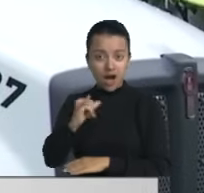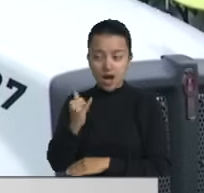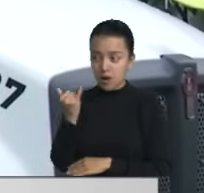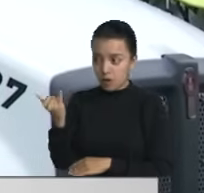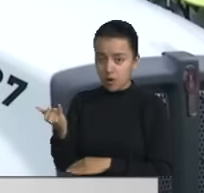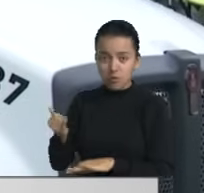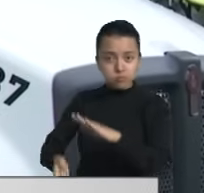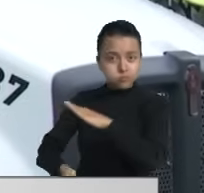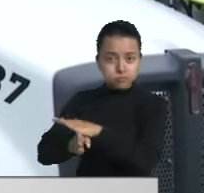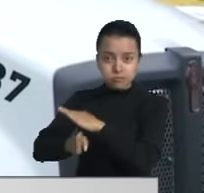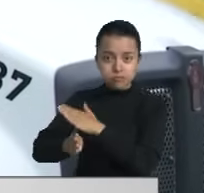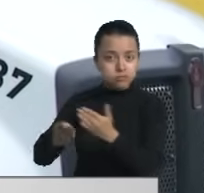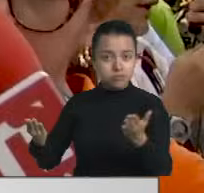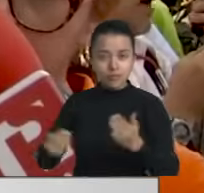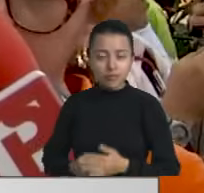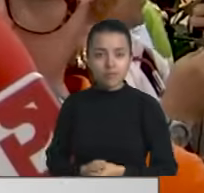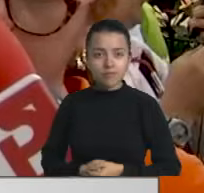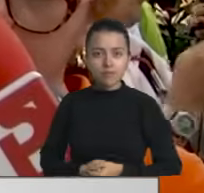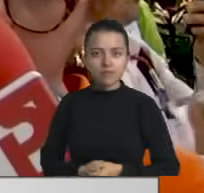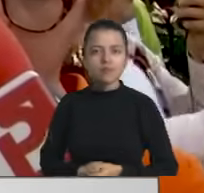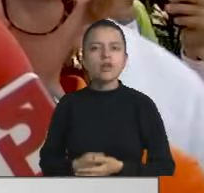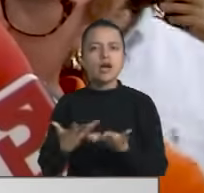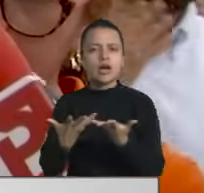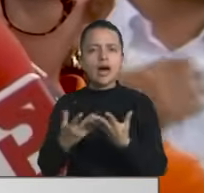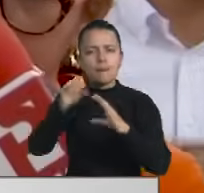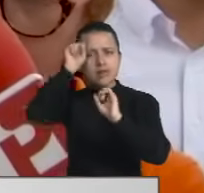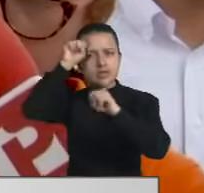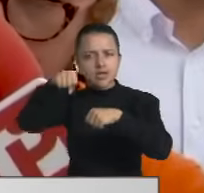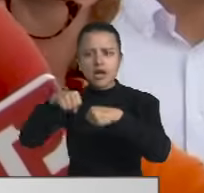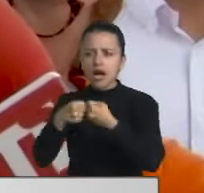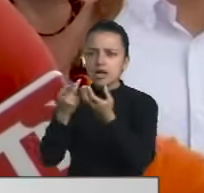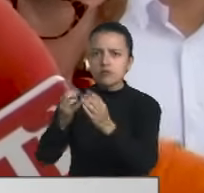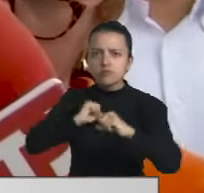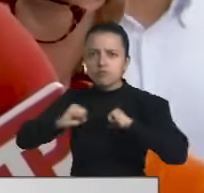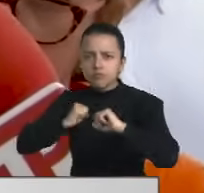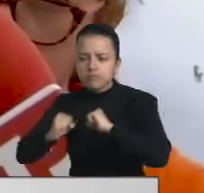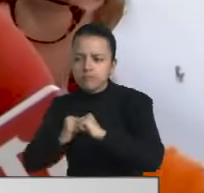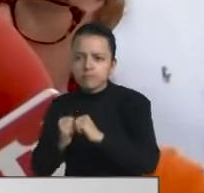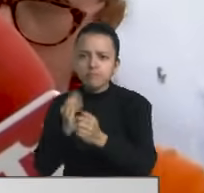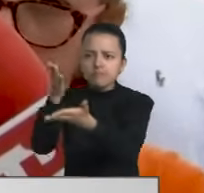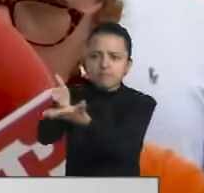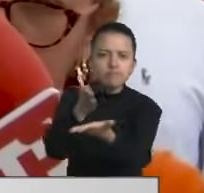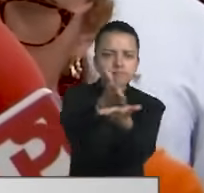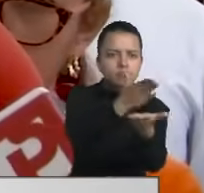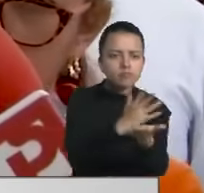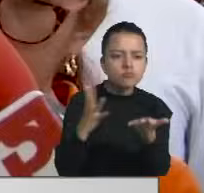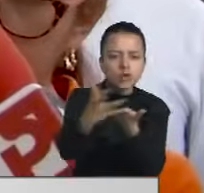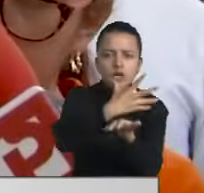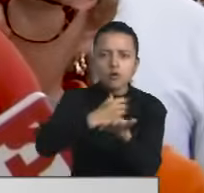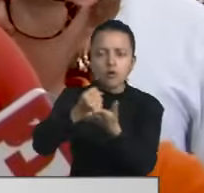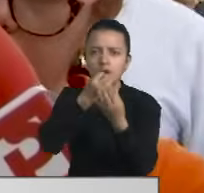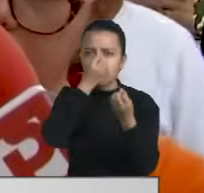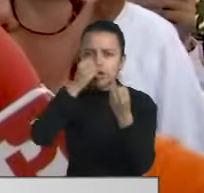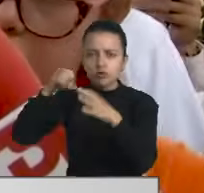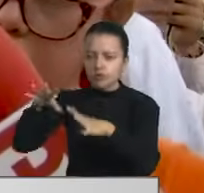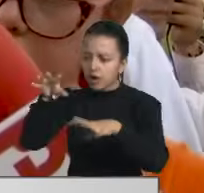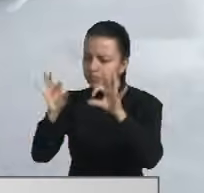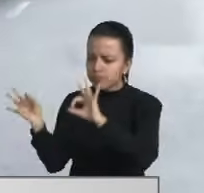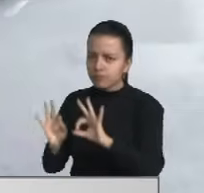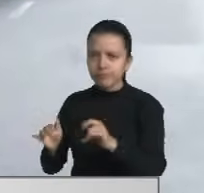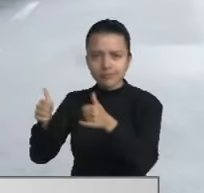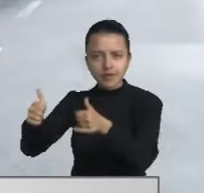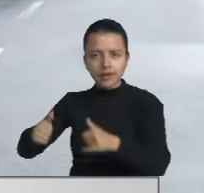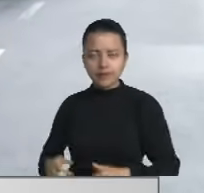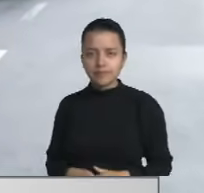llegan a fortalecer esas capacidades para mejorar la frecuencia y la excelencia en la prestación del servicio de la recolección de los residuos en la ciudad de Santiago de